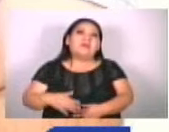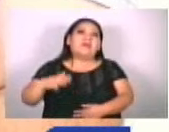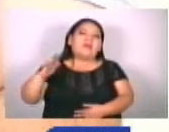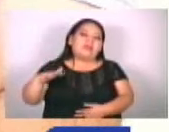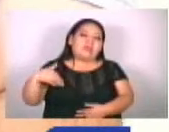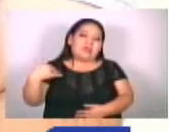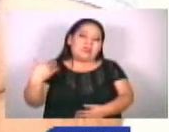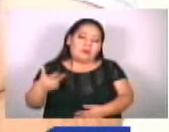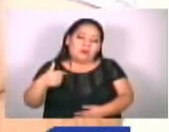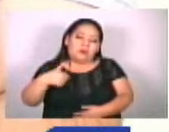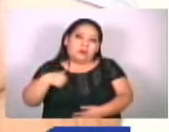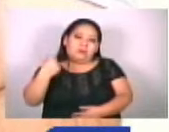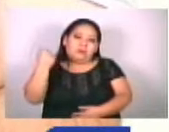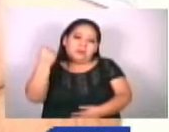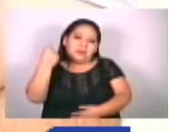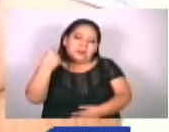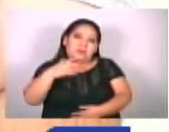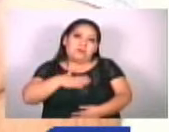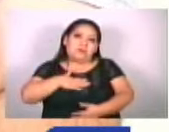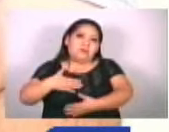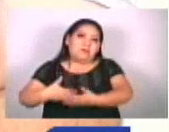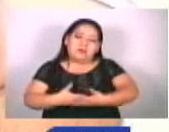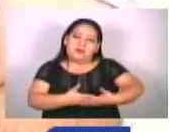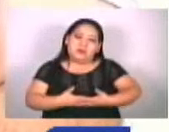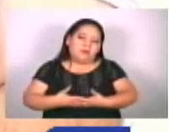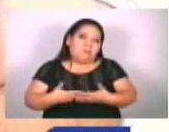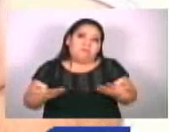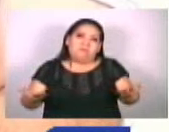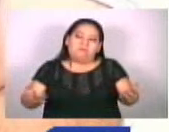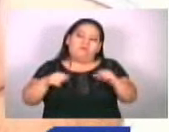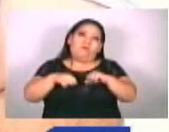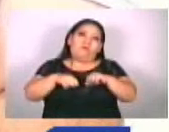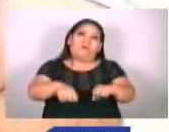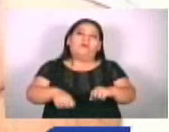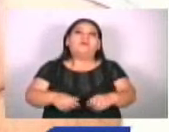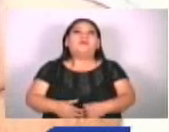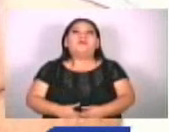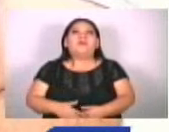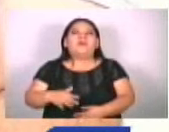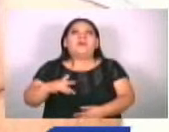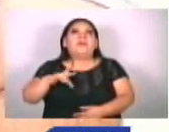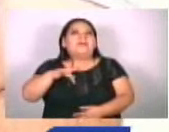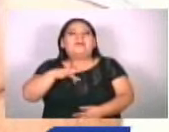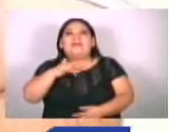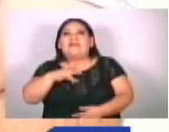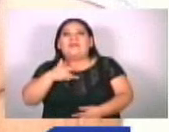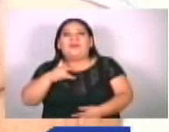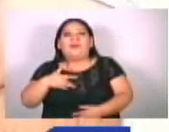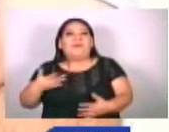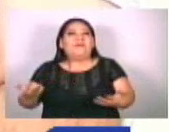asimilé, ¿verdad?, de que mi hijo ya había fallecido. ¿Cómo me he sentido? Me he sentido